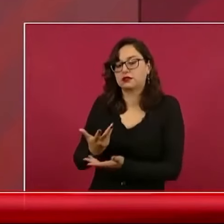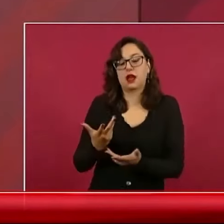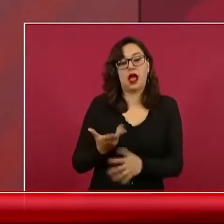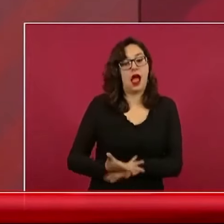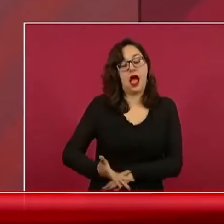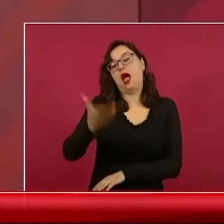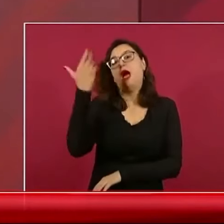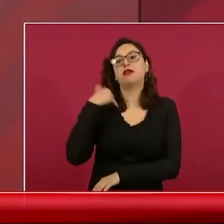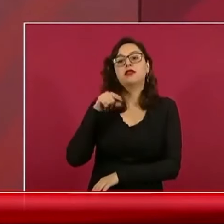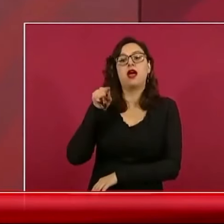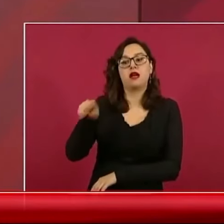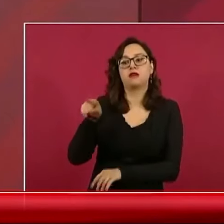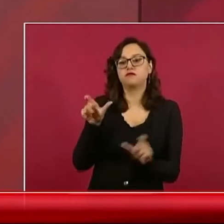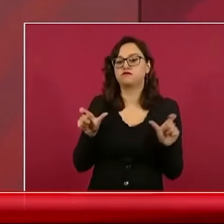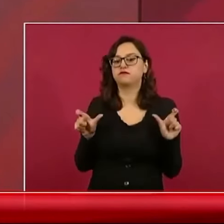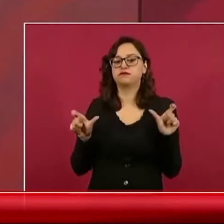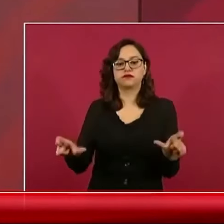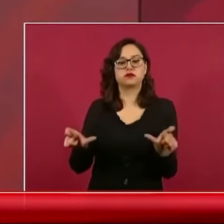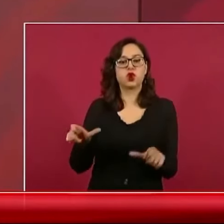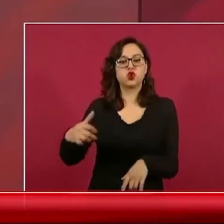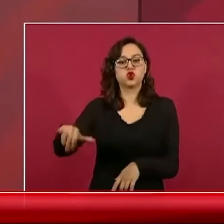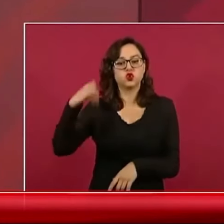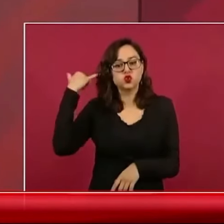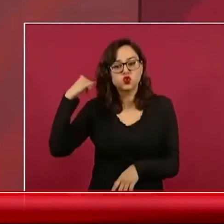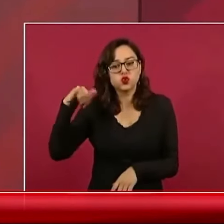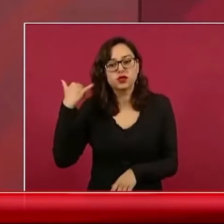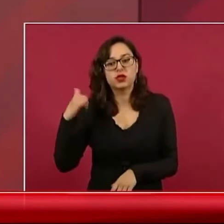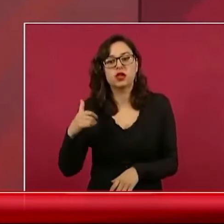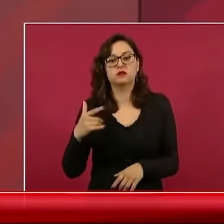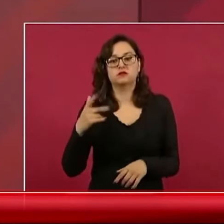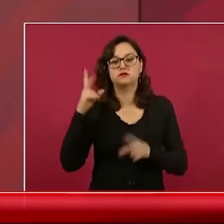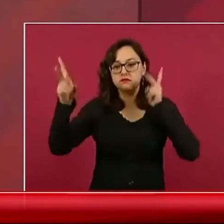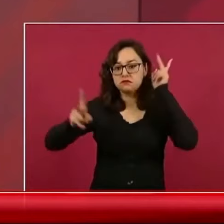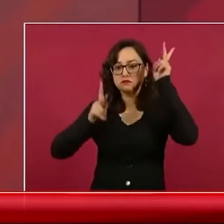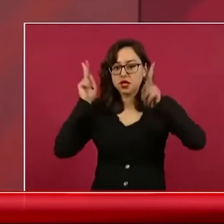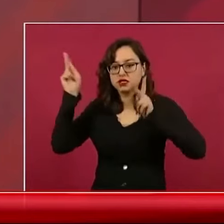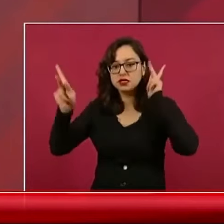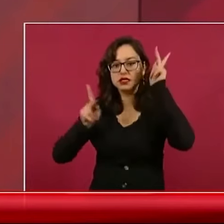torta algo que esté